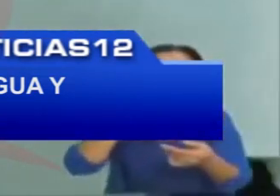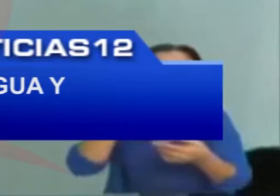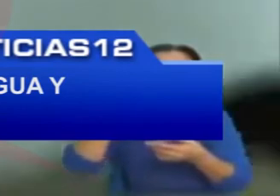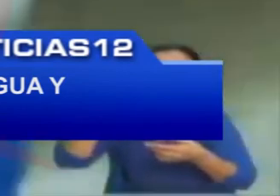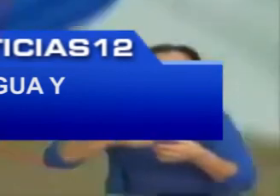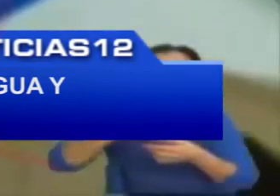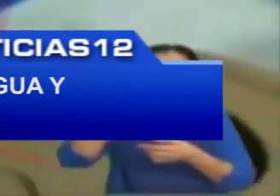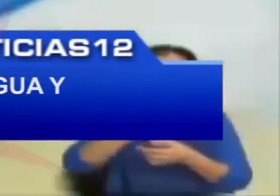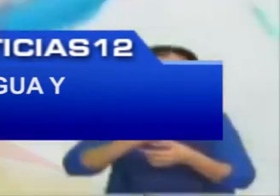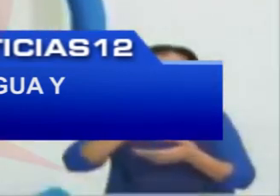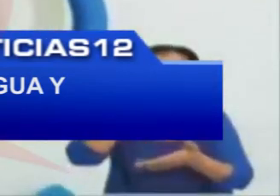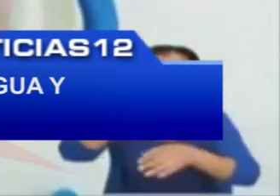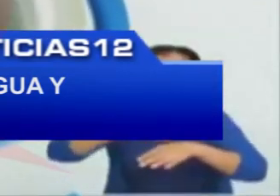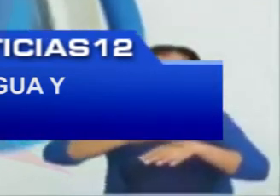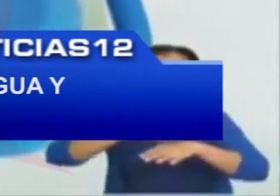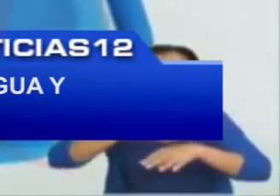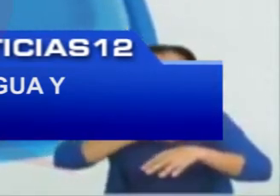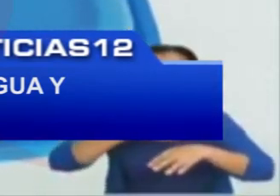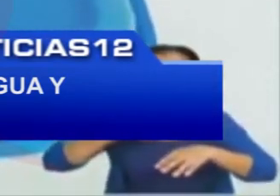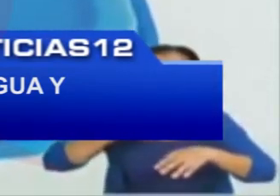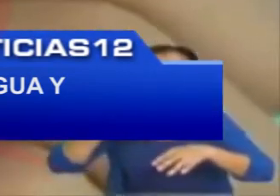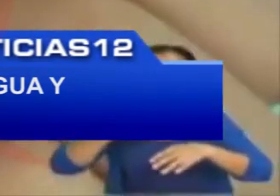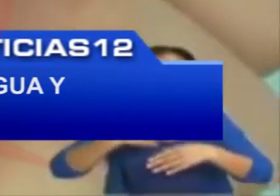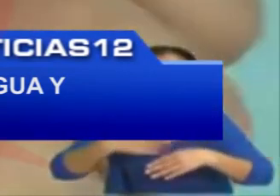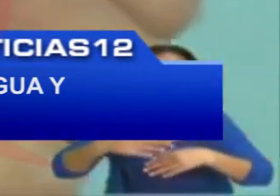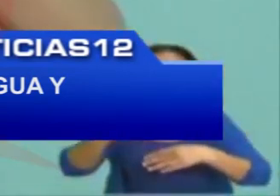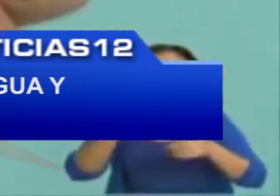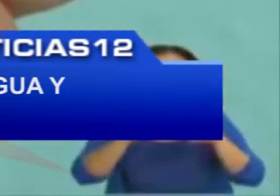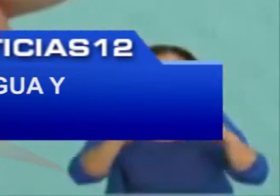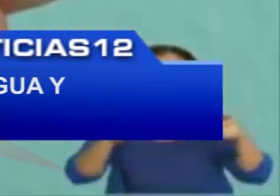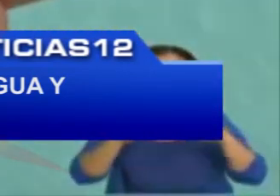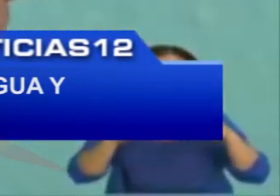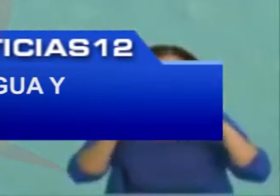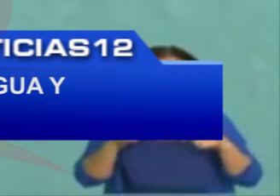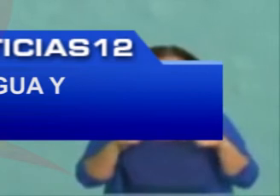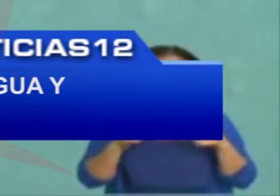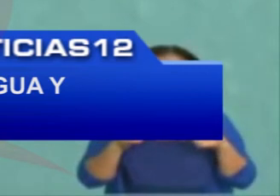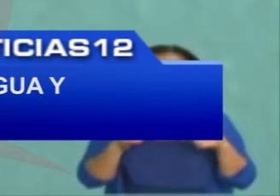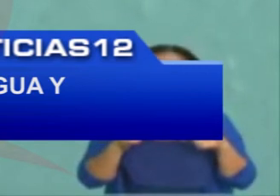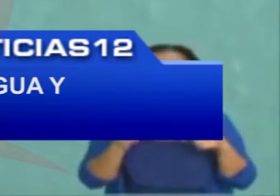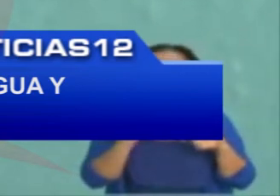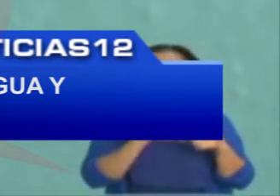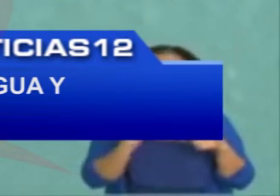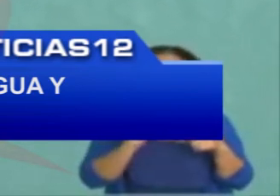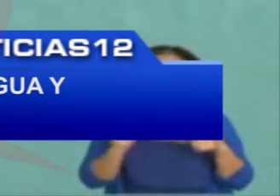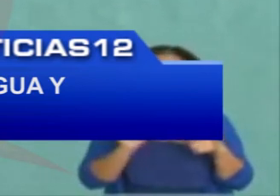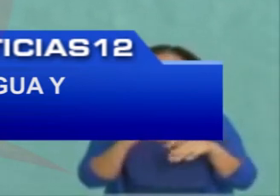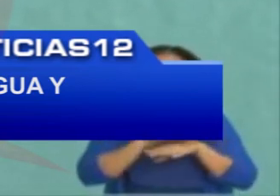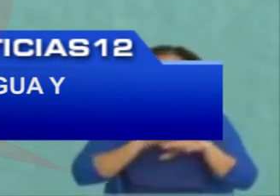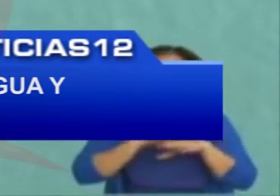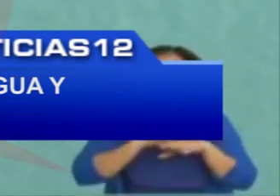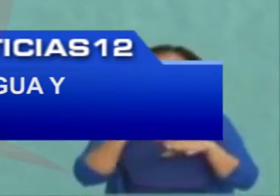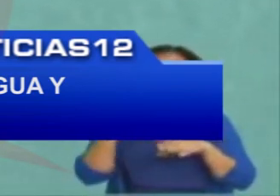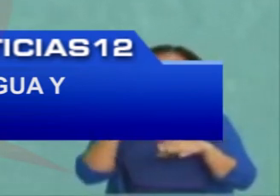Salud General Sandino a las 8, segundas. Auditorio Silais a las 8, Casa para Personas con Necesidades Especiales a las 8, todo esto en el